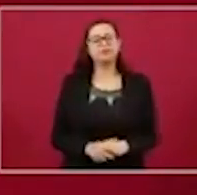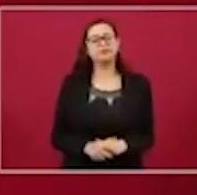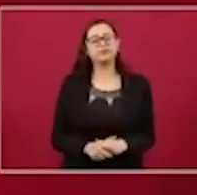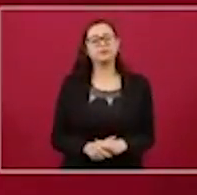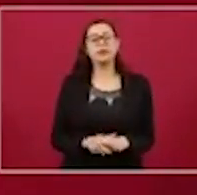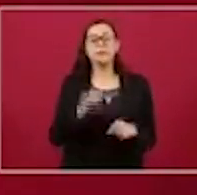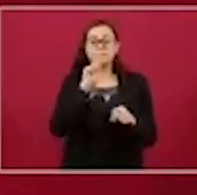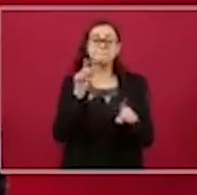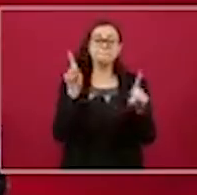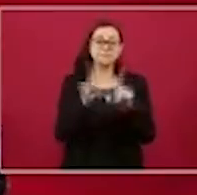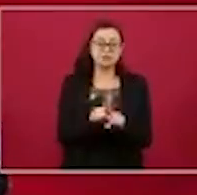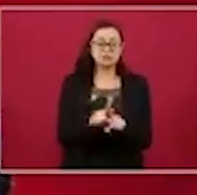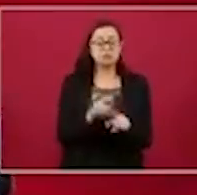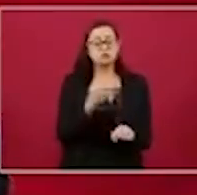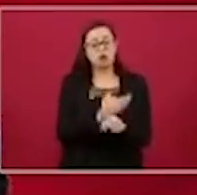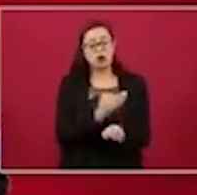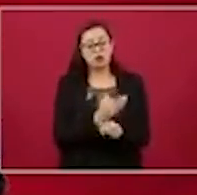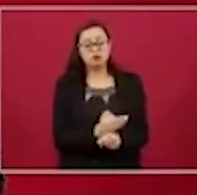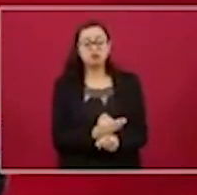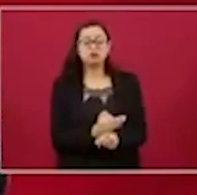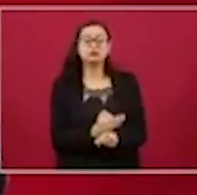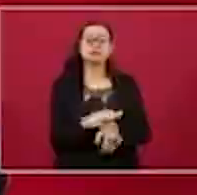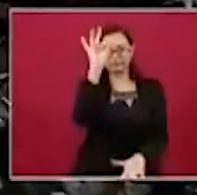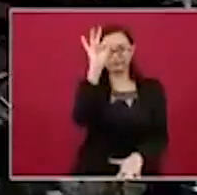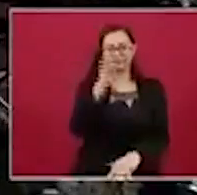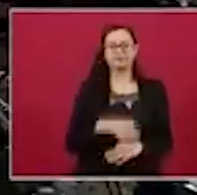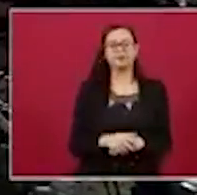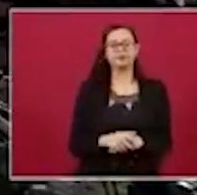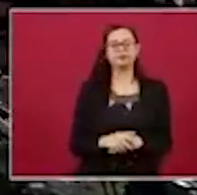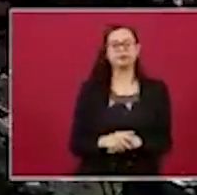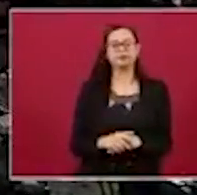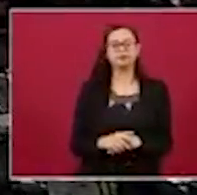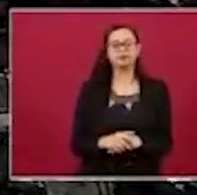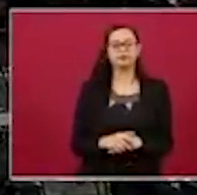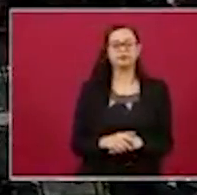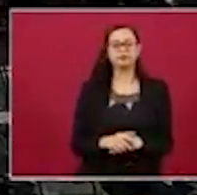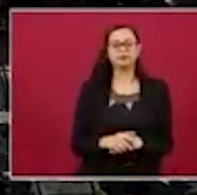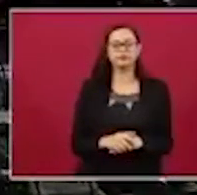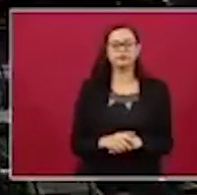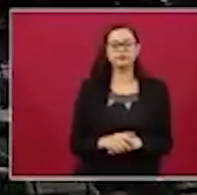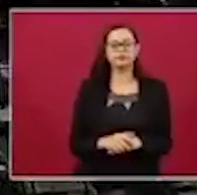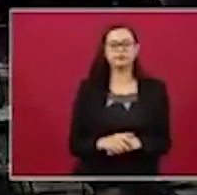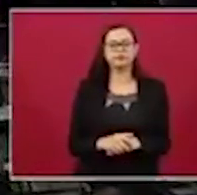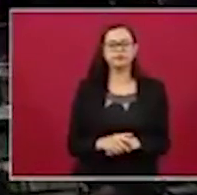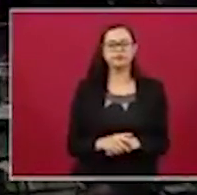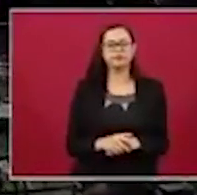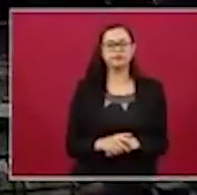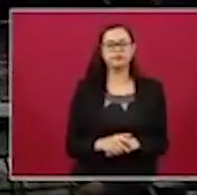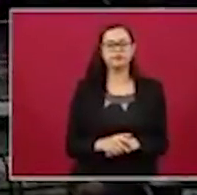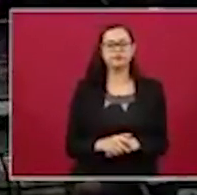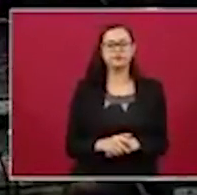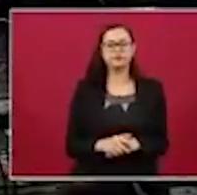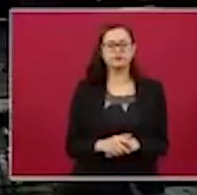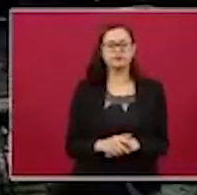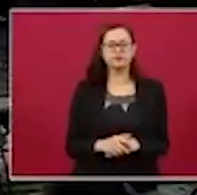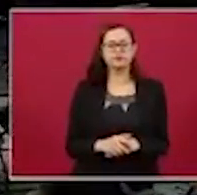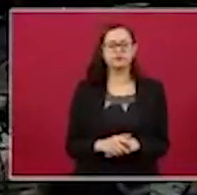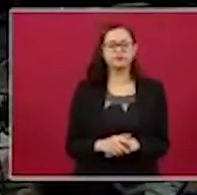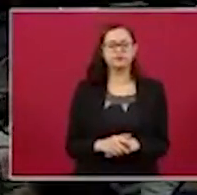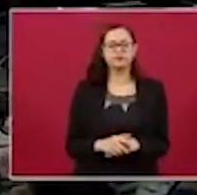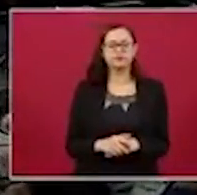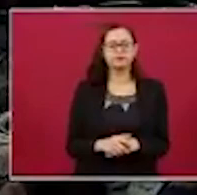ahorita precisamente también desempeñándose en la organización de naciones unidas en onu-mujeres en